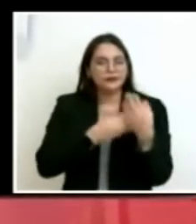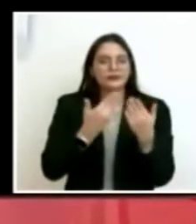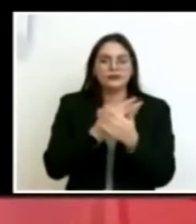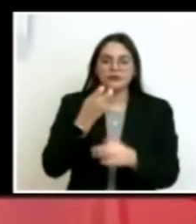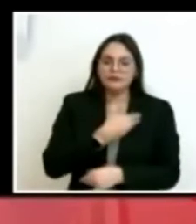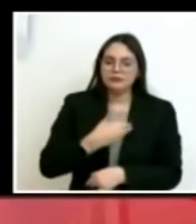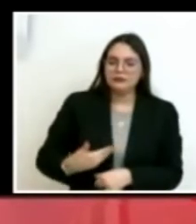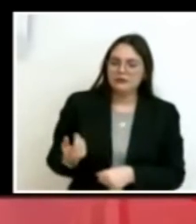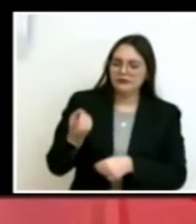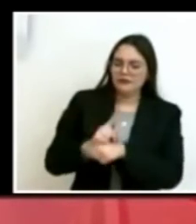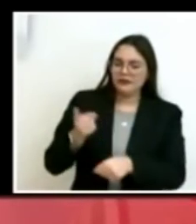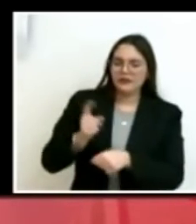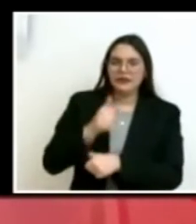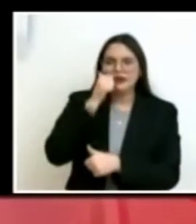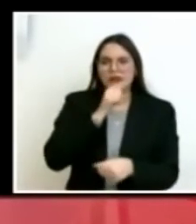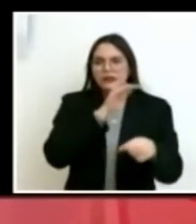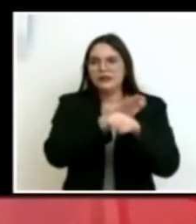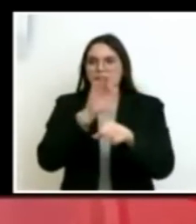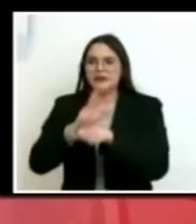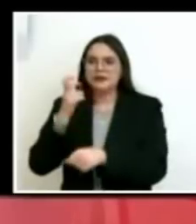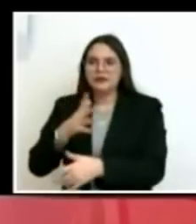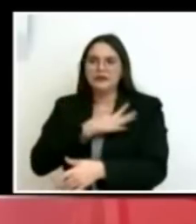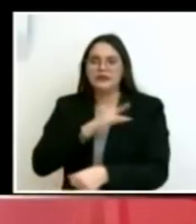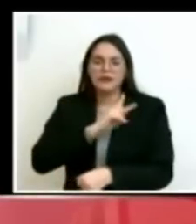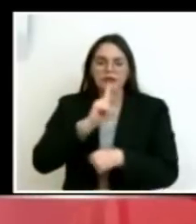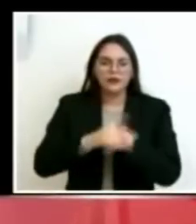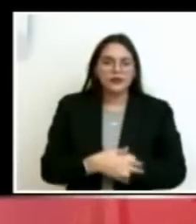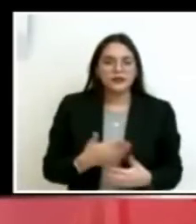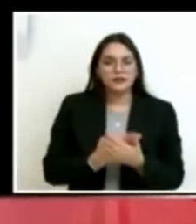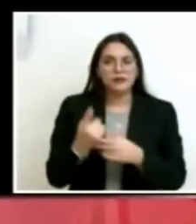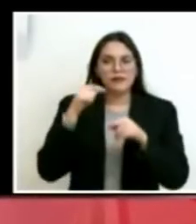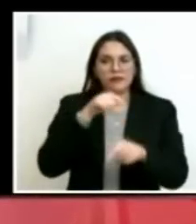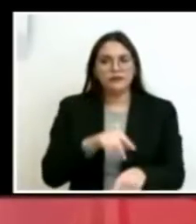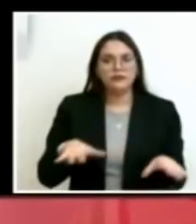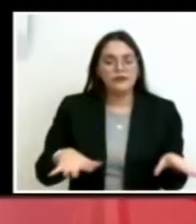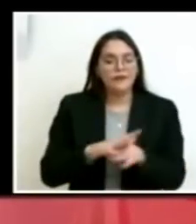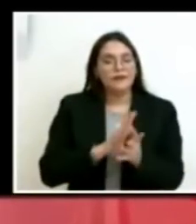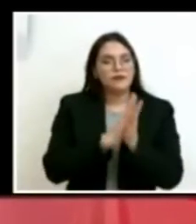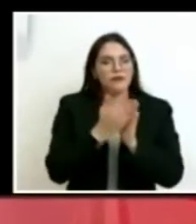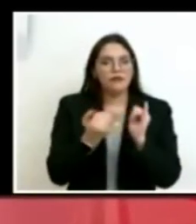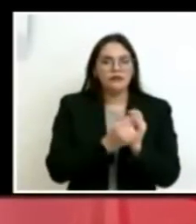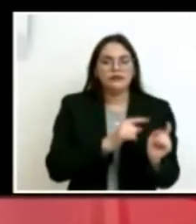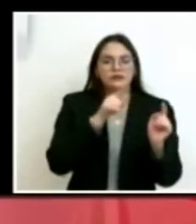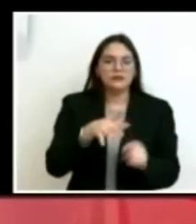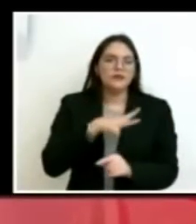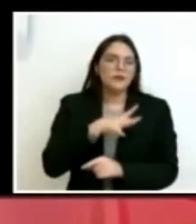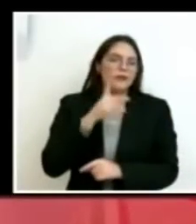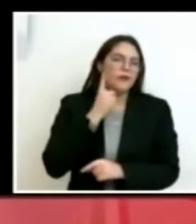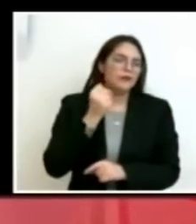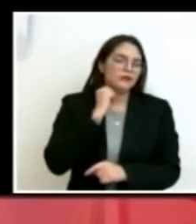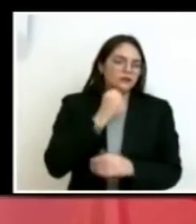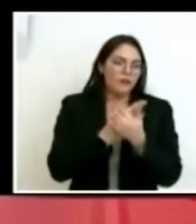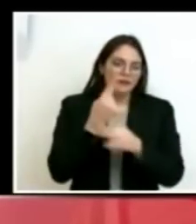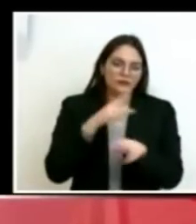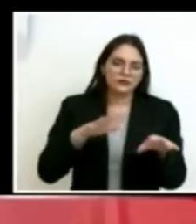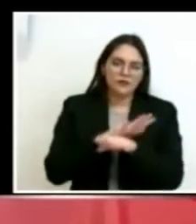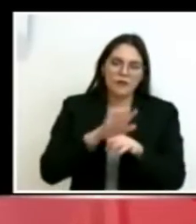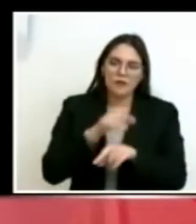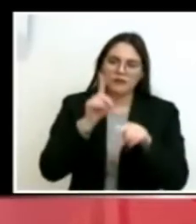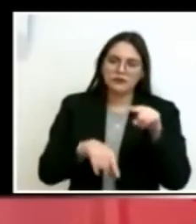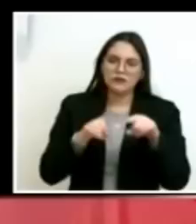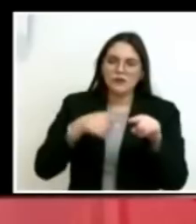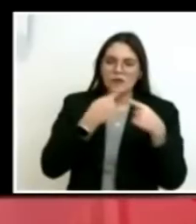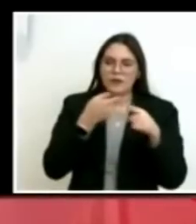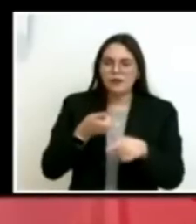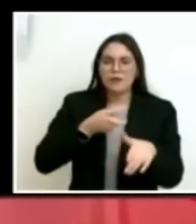que diariamente está defendiendo a la patria. La transformación llegó al Legislativo también, eliminando privilegios y moches. Muchos